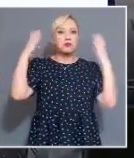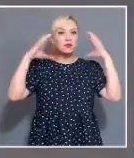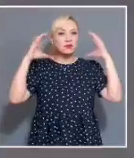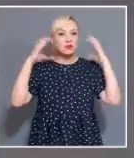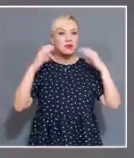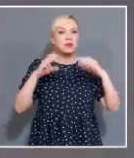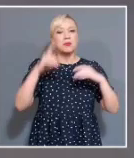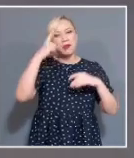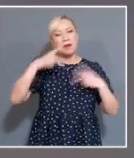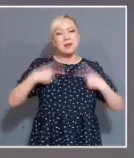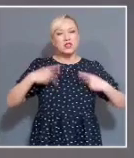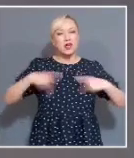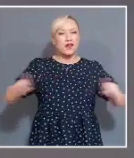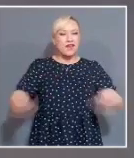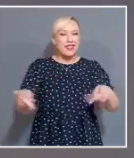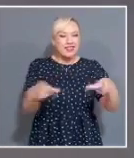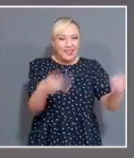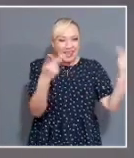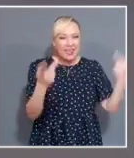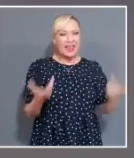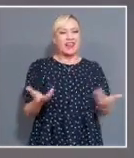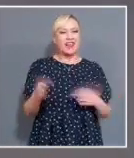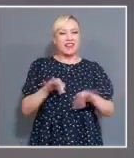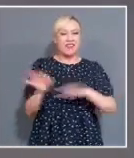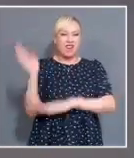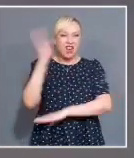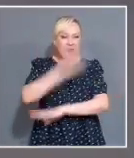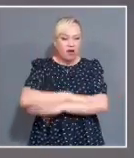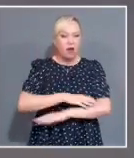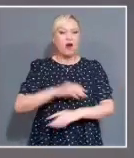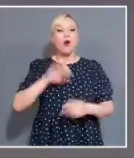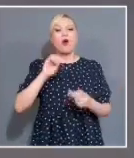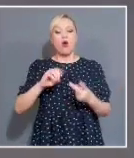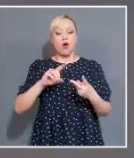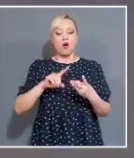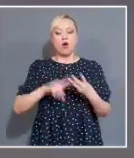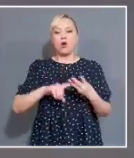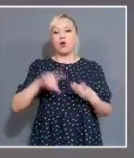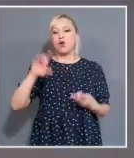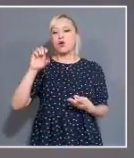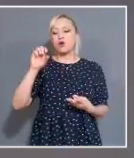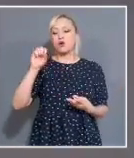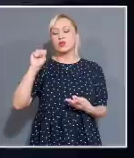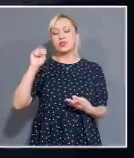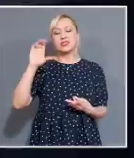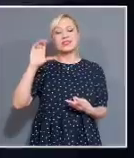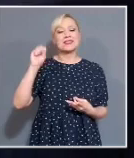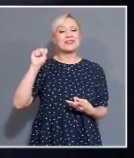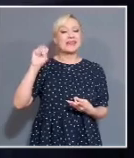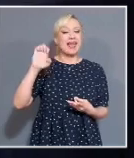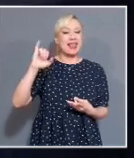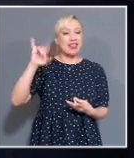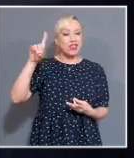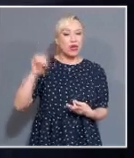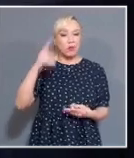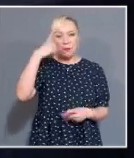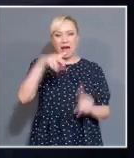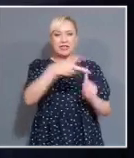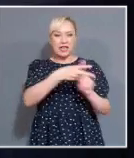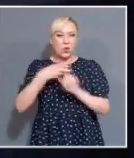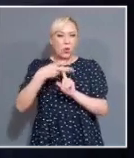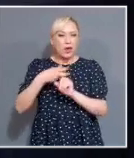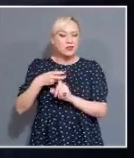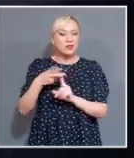secuestro. Indicó que es necesario cambiar la lógica de las autoridades policiales y ministeriales para iniciar la búsqueda de las